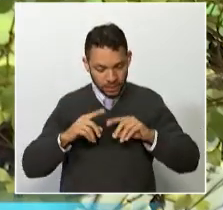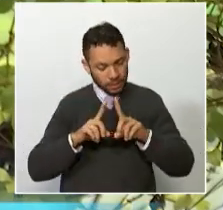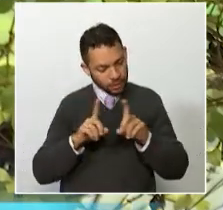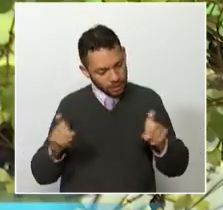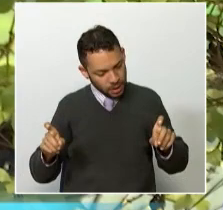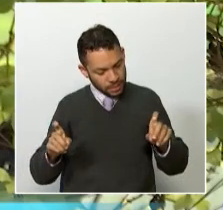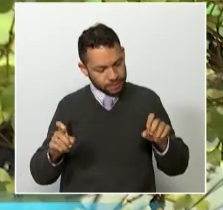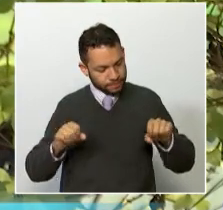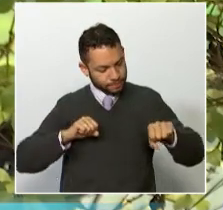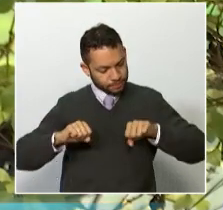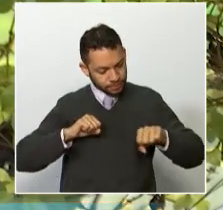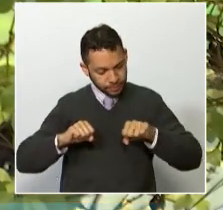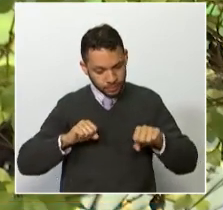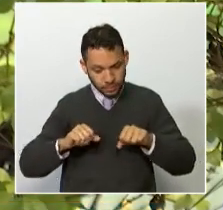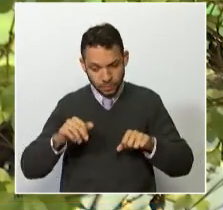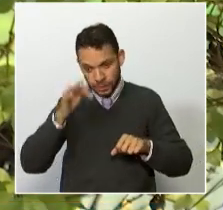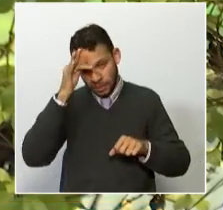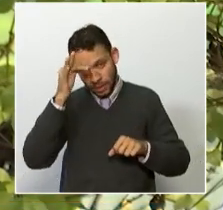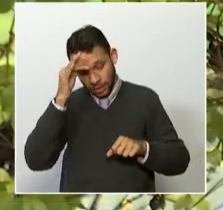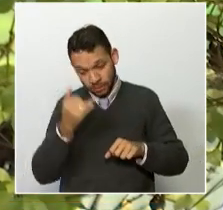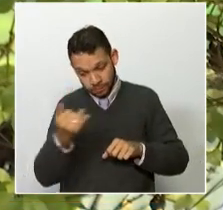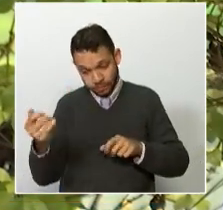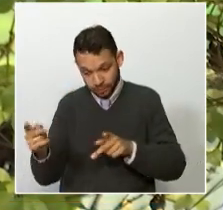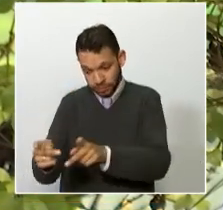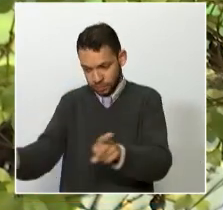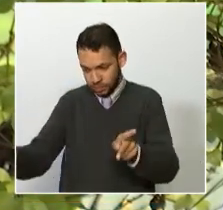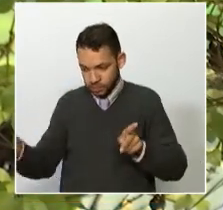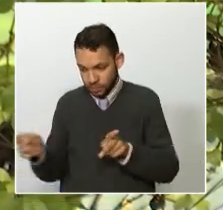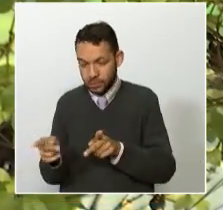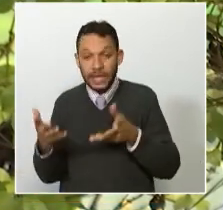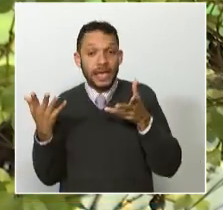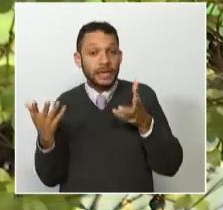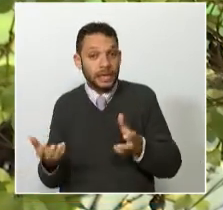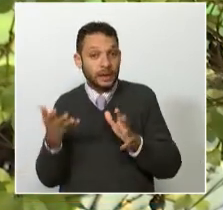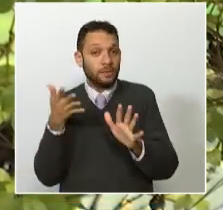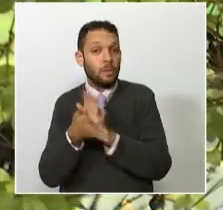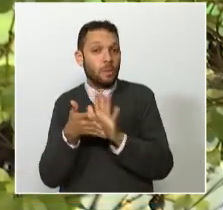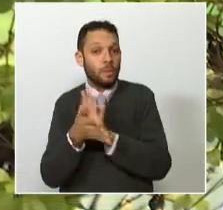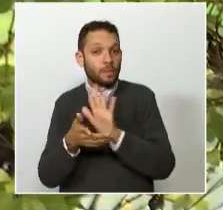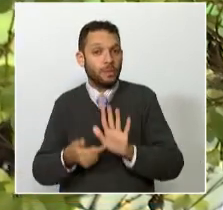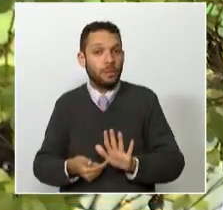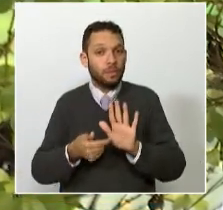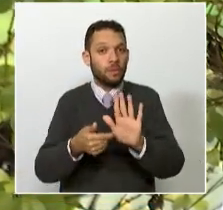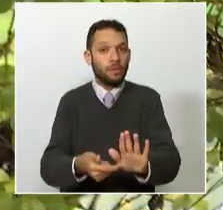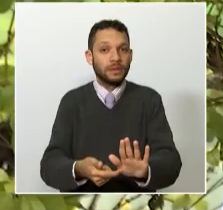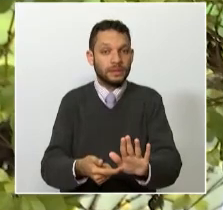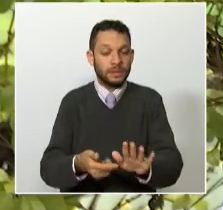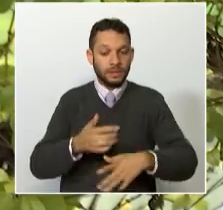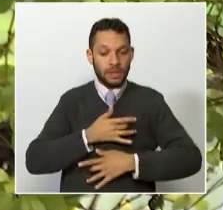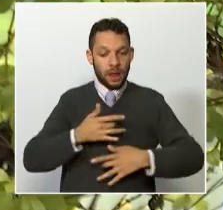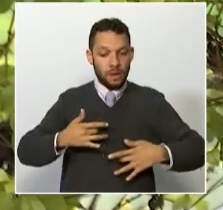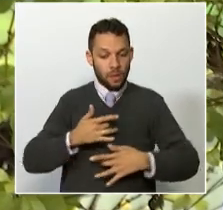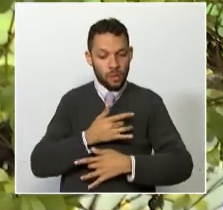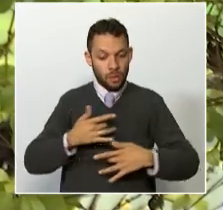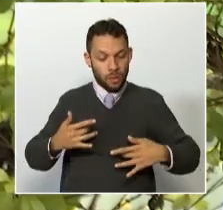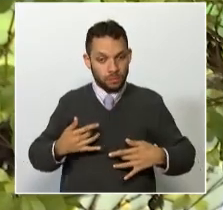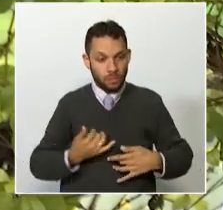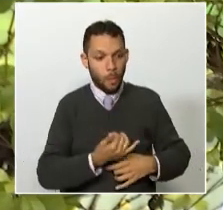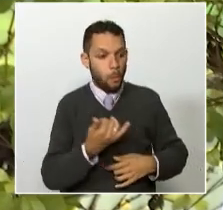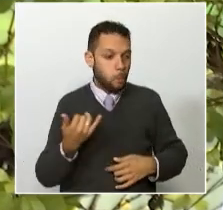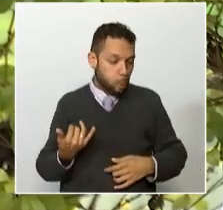clínicas y nosotros siempre hemos querido mostrar un modelo de salud un poco